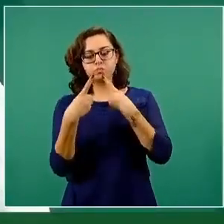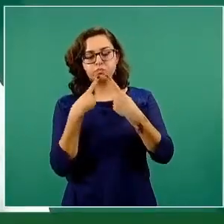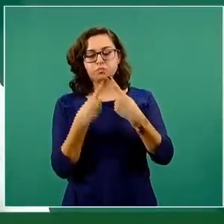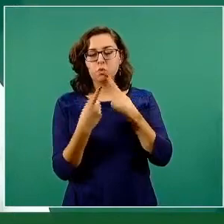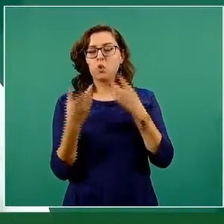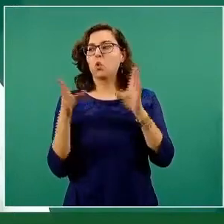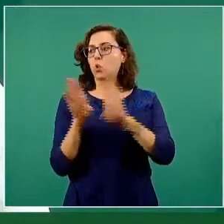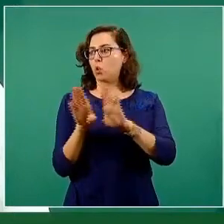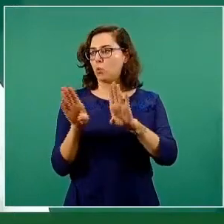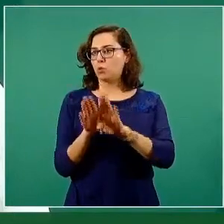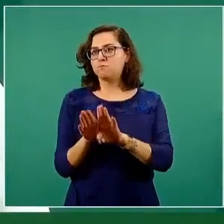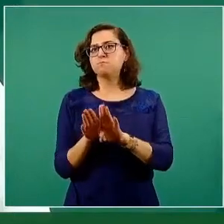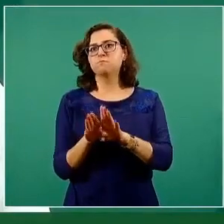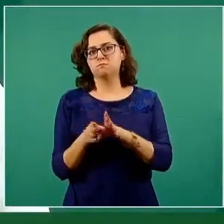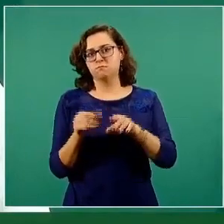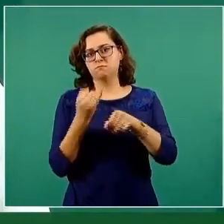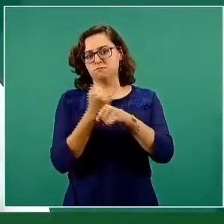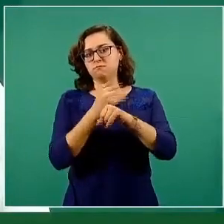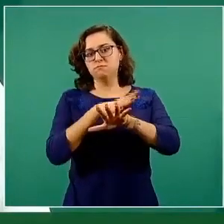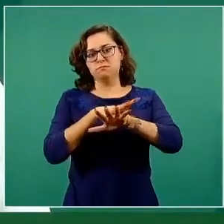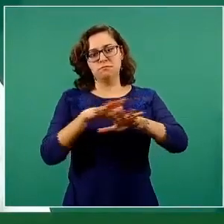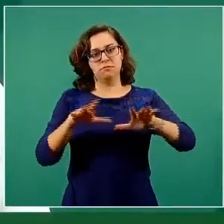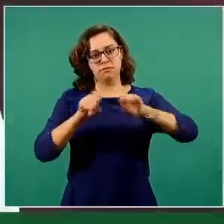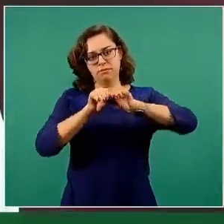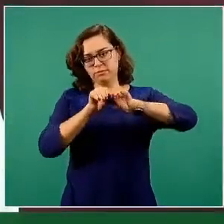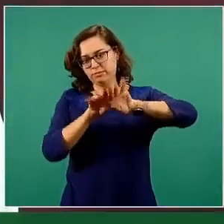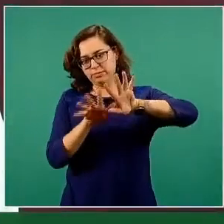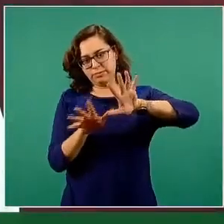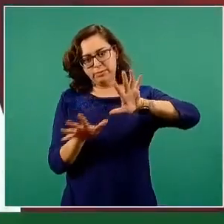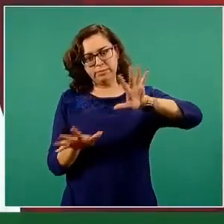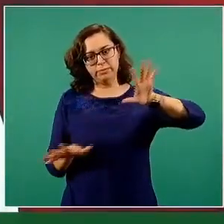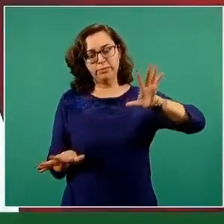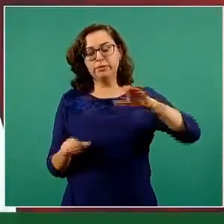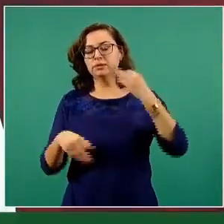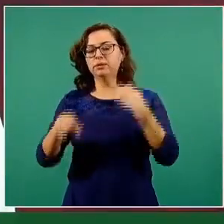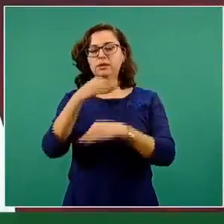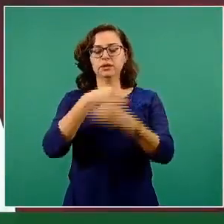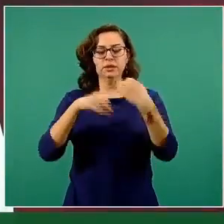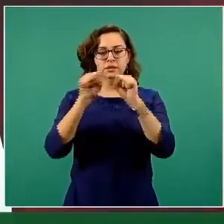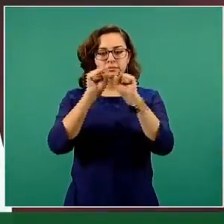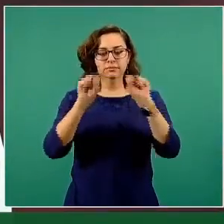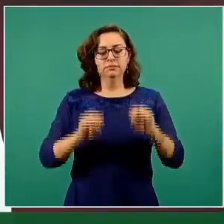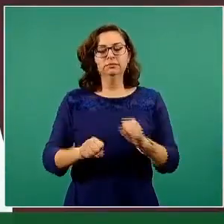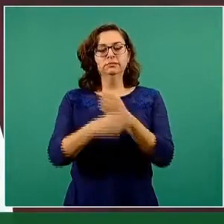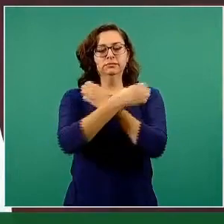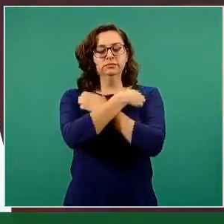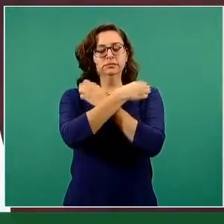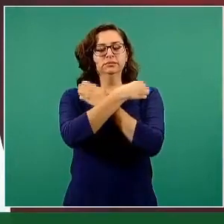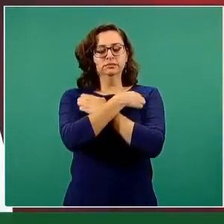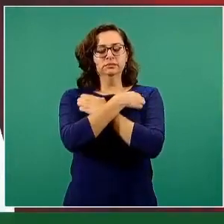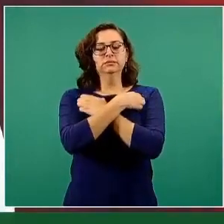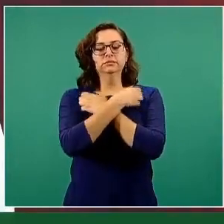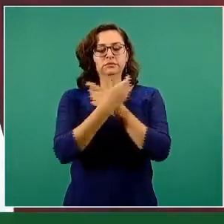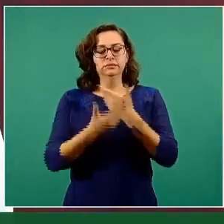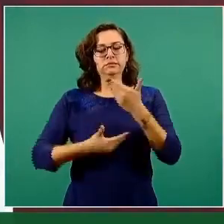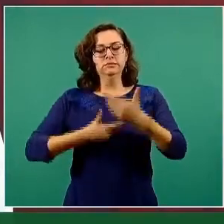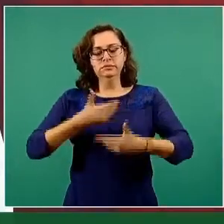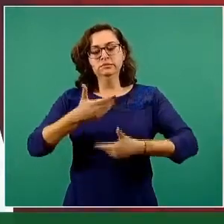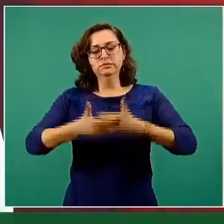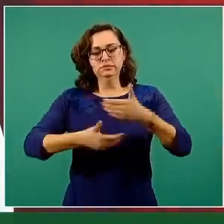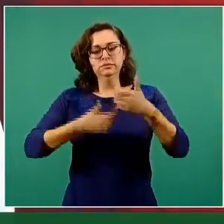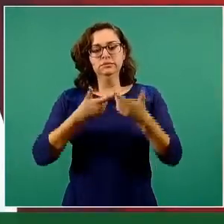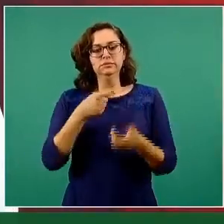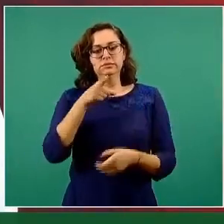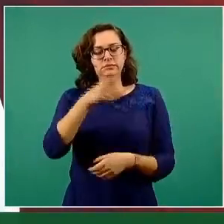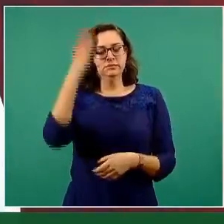actualizada a todo el sistema educativo y apoyar el liderazgo y las responsabilidades de